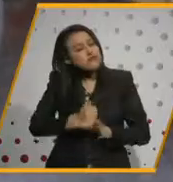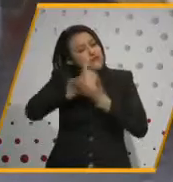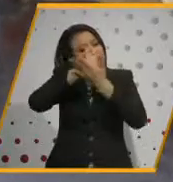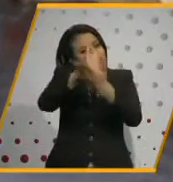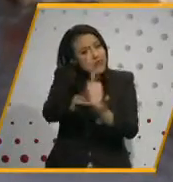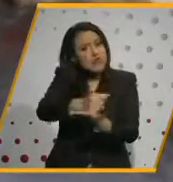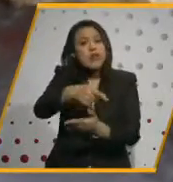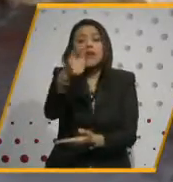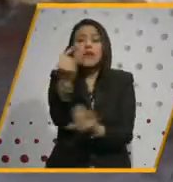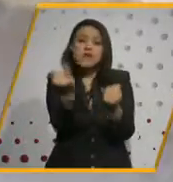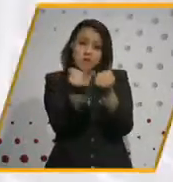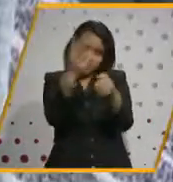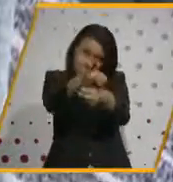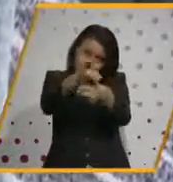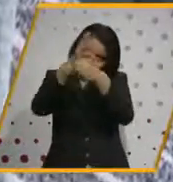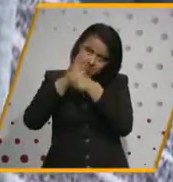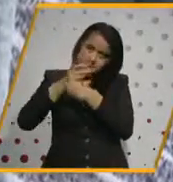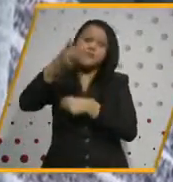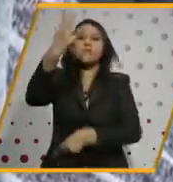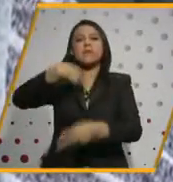que participe en el juguetón.